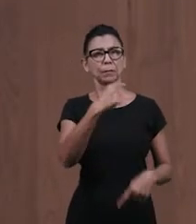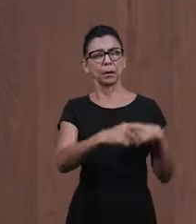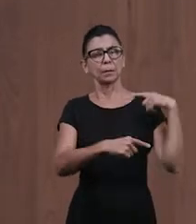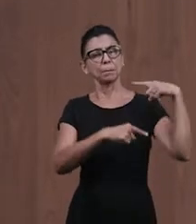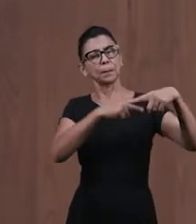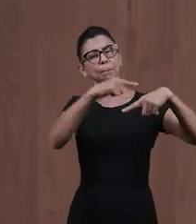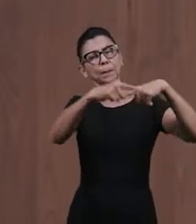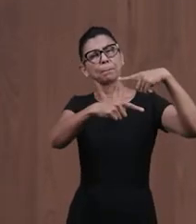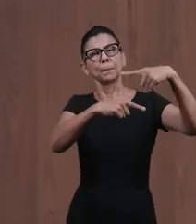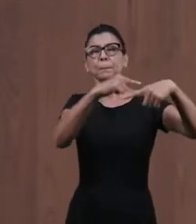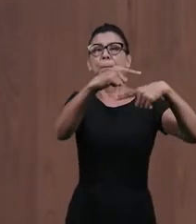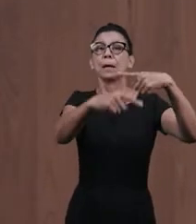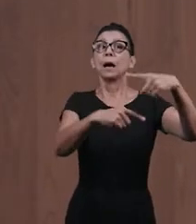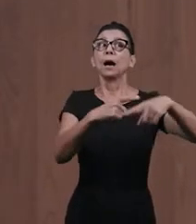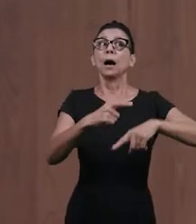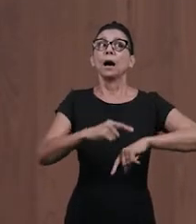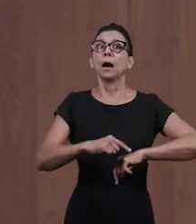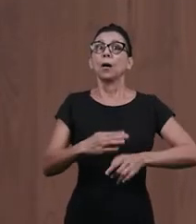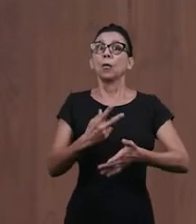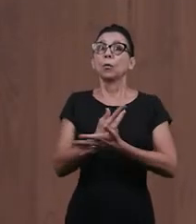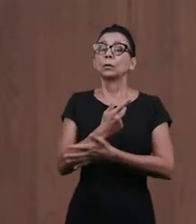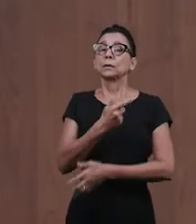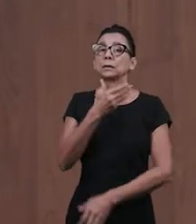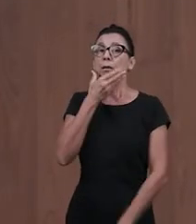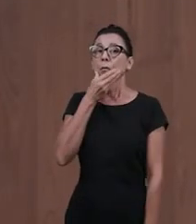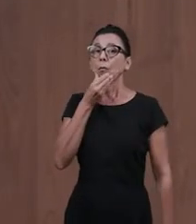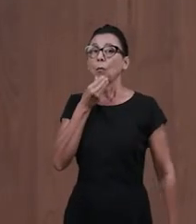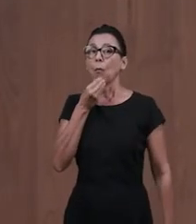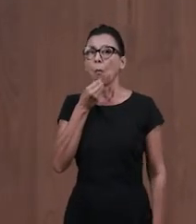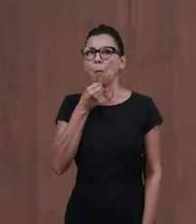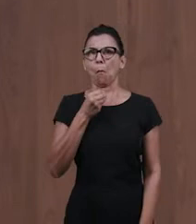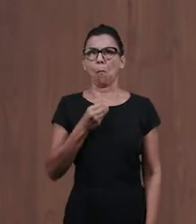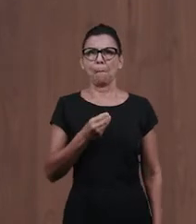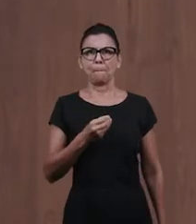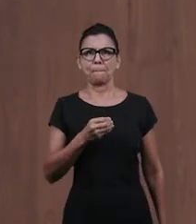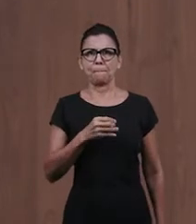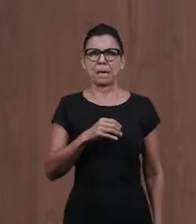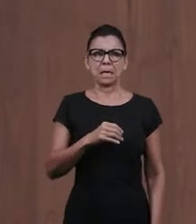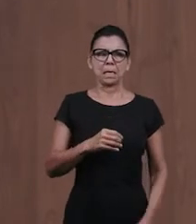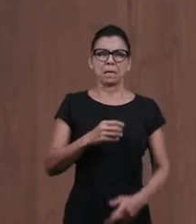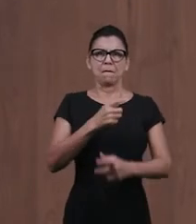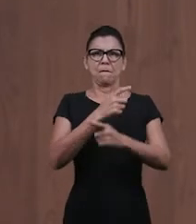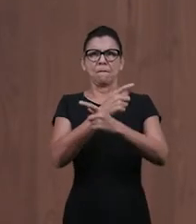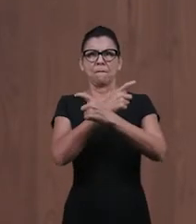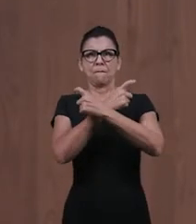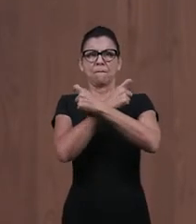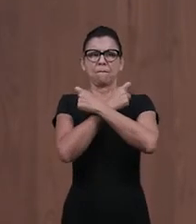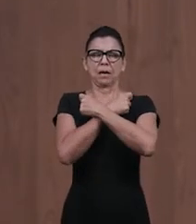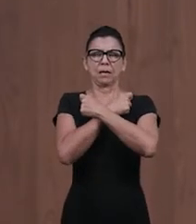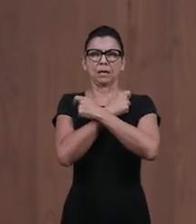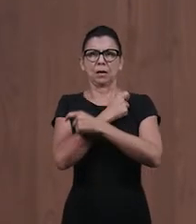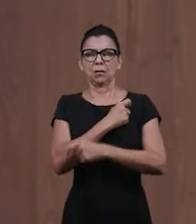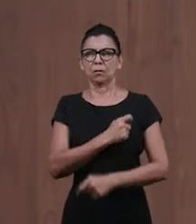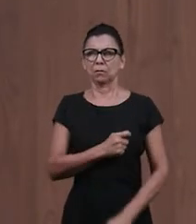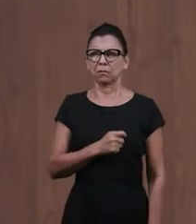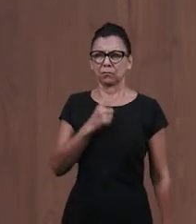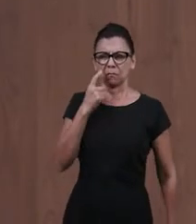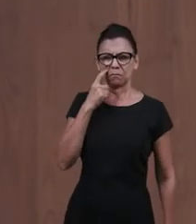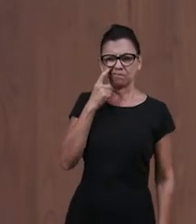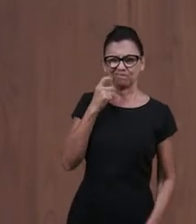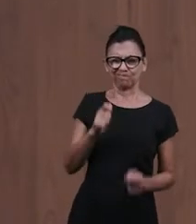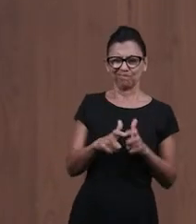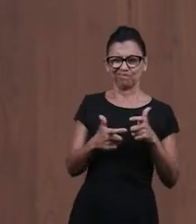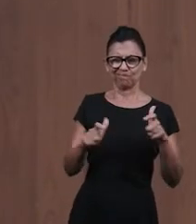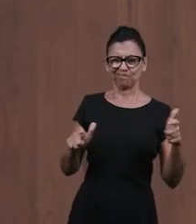tiempo tenían hijos y Faraón, que estaba esclavizando ese pueblo, se quedó con mucho miedo por cómo el pueblo